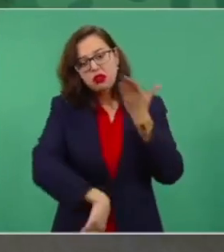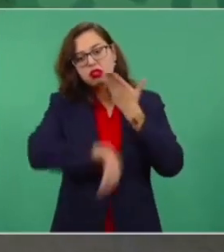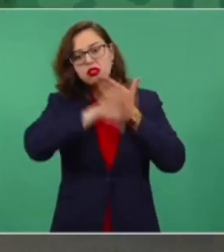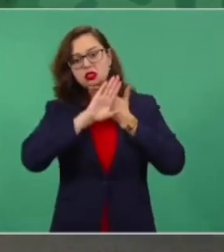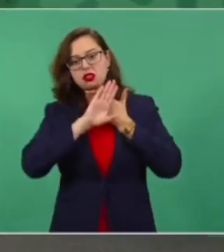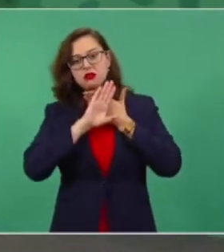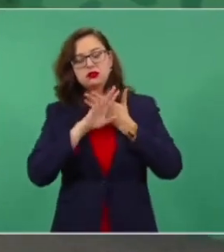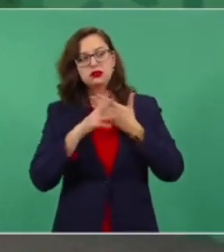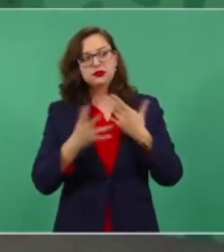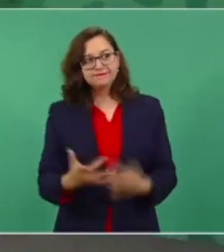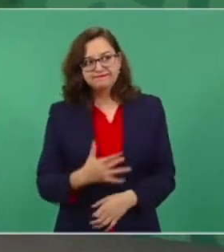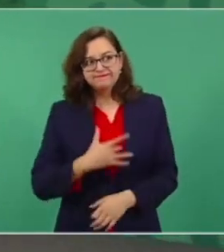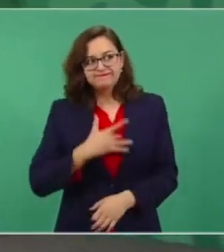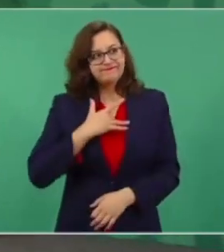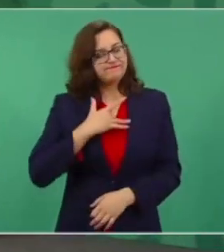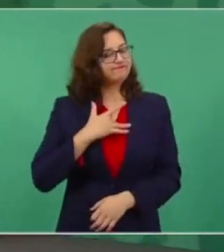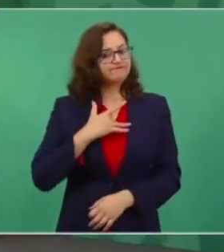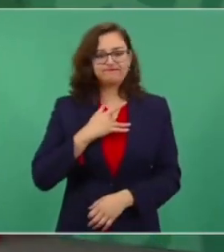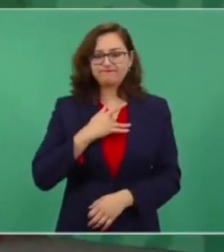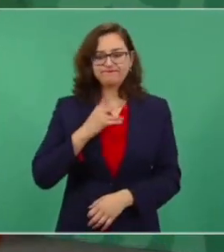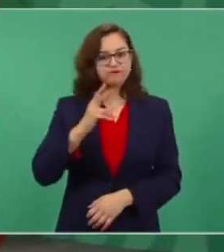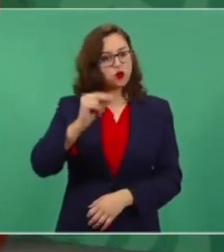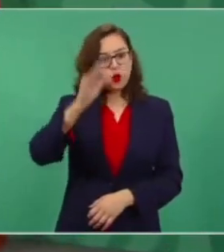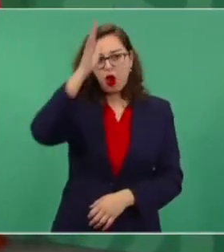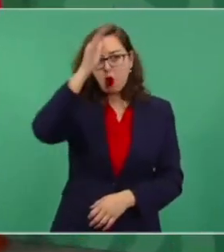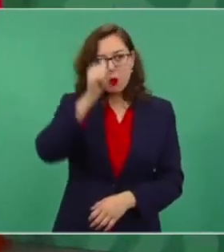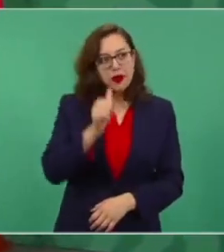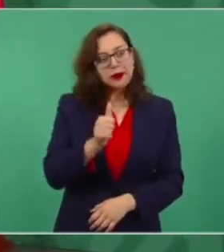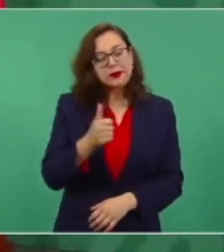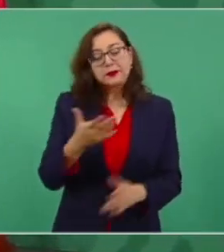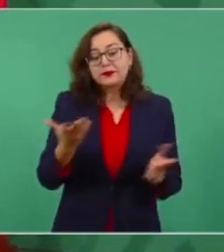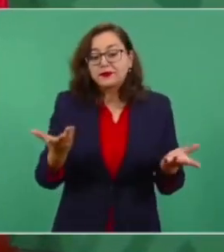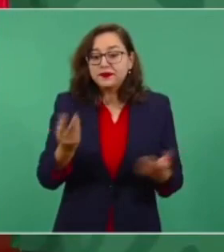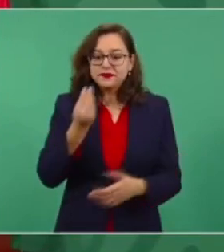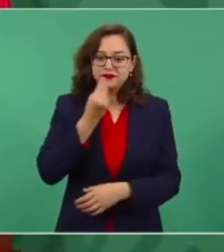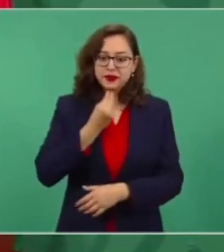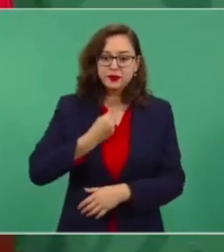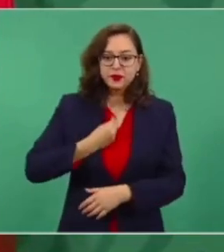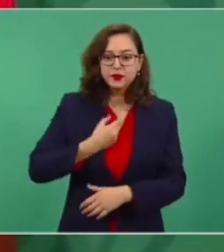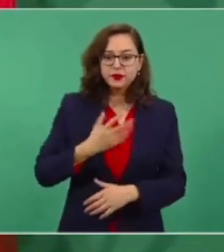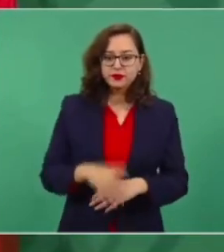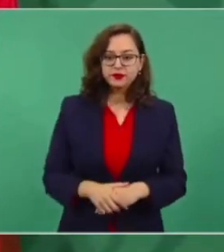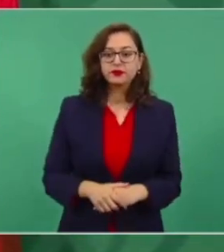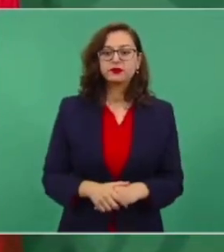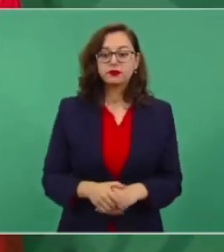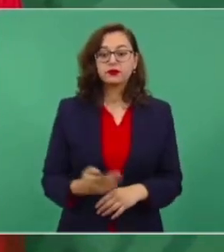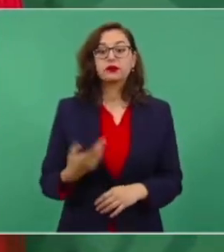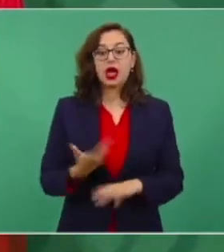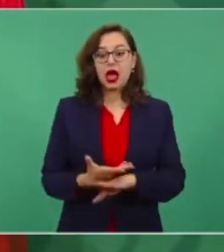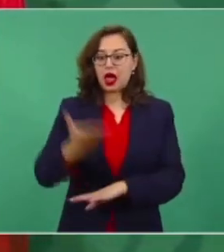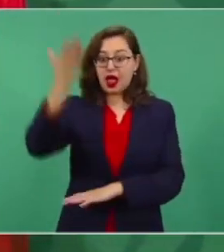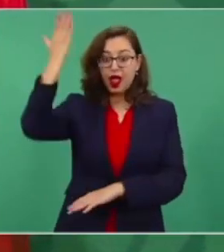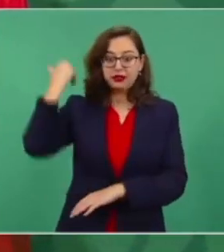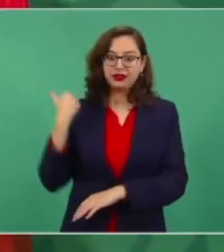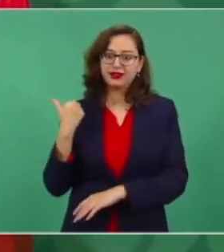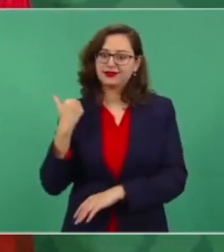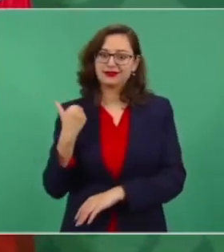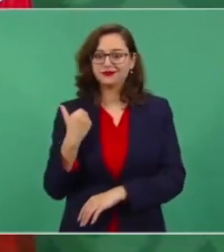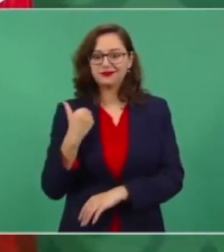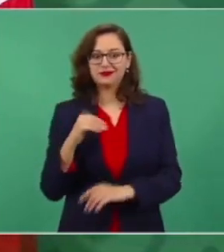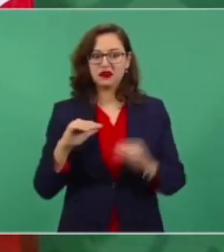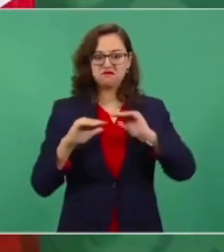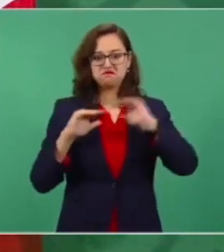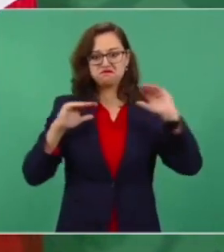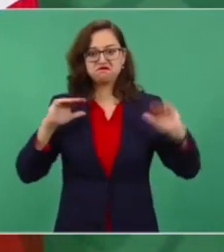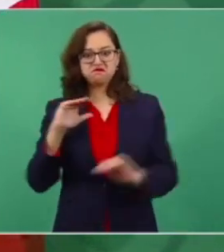que antes no pasaba, antes no sucedía, pero que esto muestra ya que se avanza en la separación